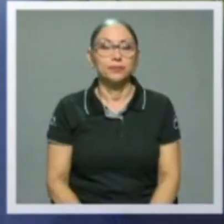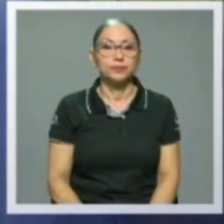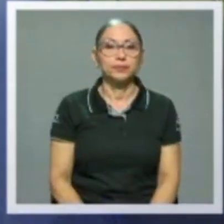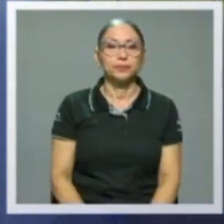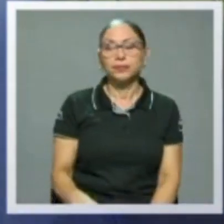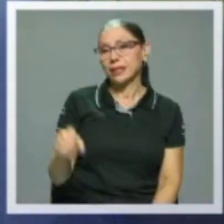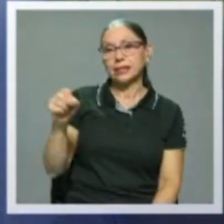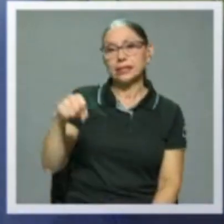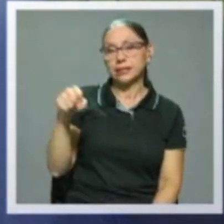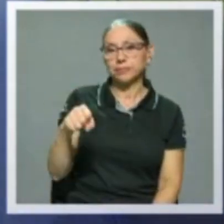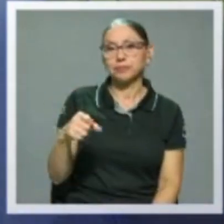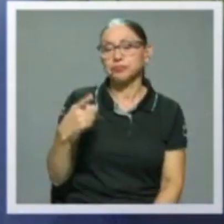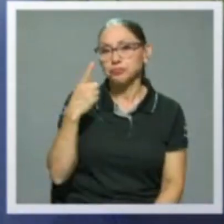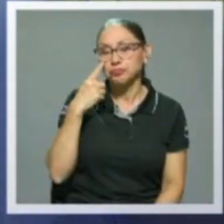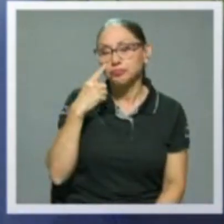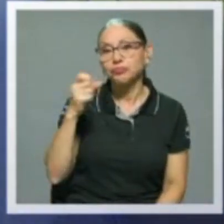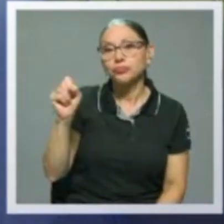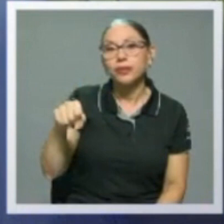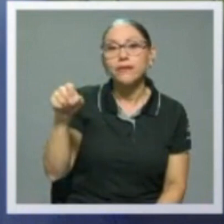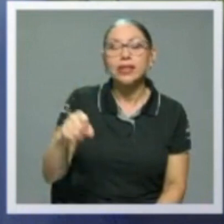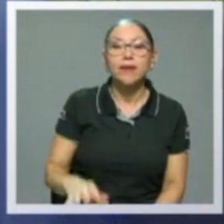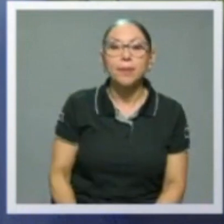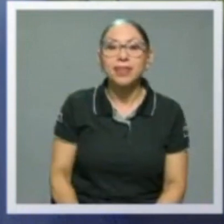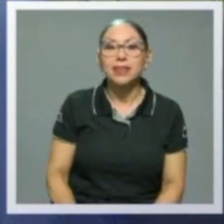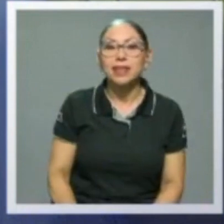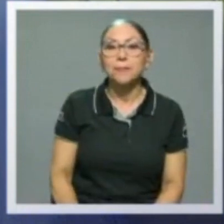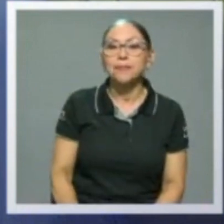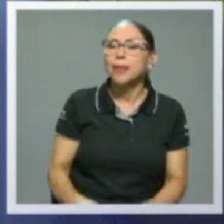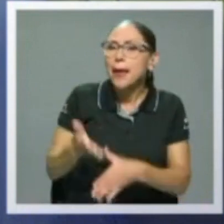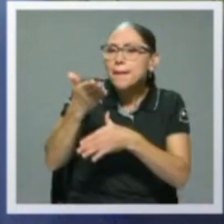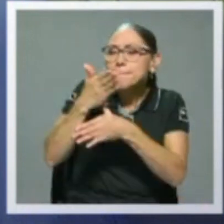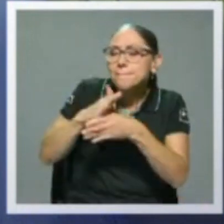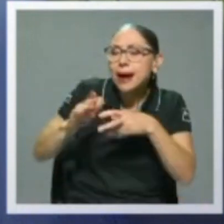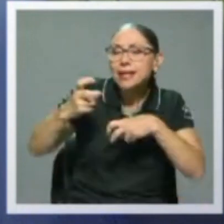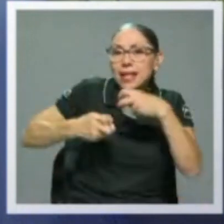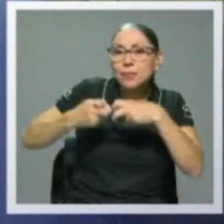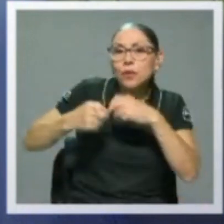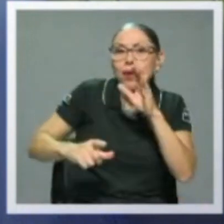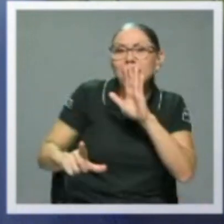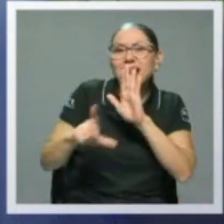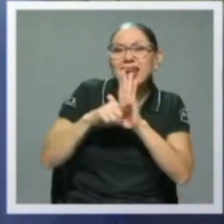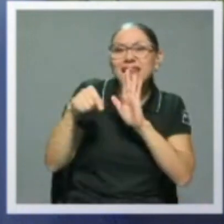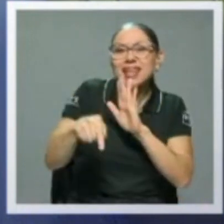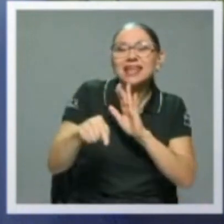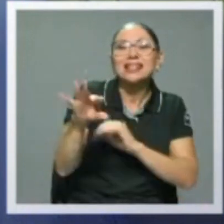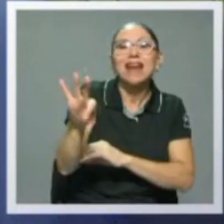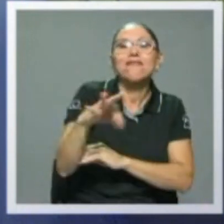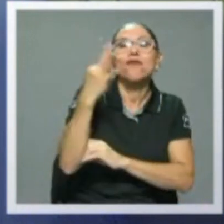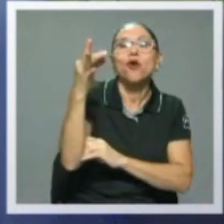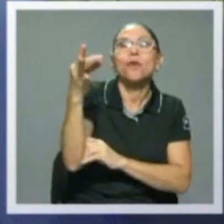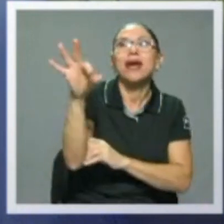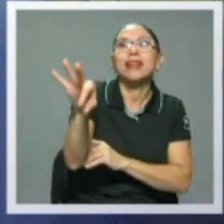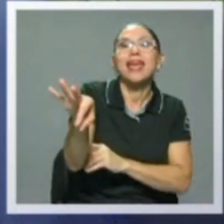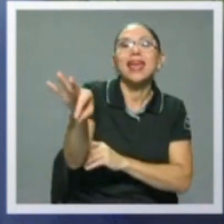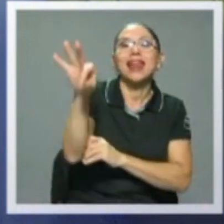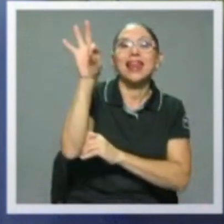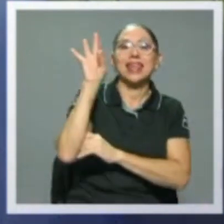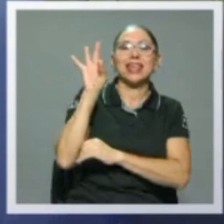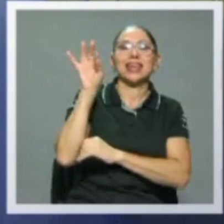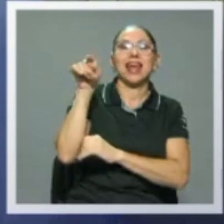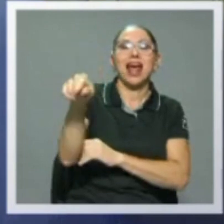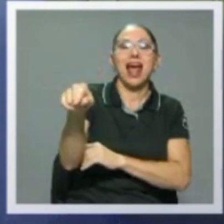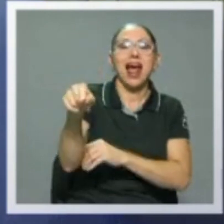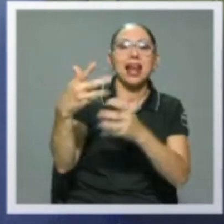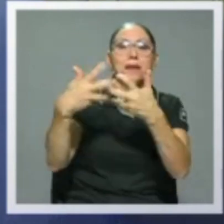estructura. Sí, mire, efectivamente, parte del problema que tiene la ley es la forma de elegir al regulador, y tiene muchísimos